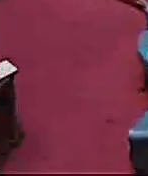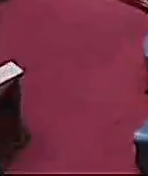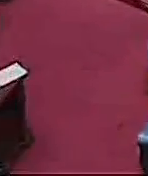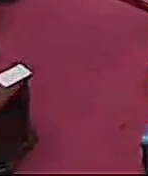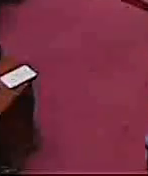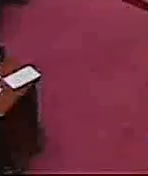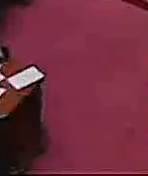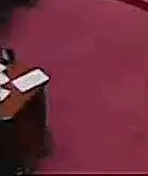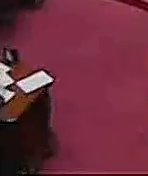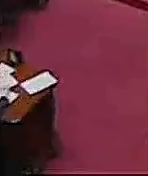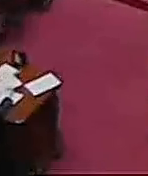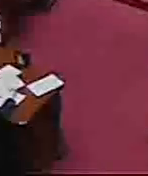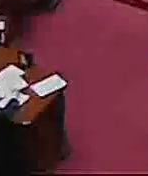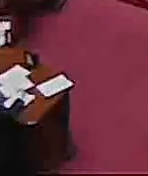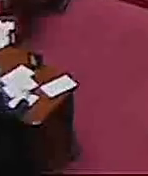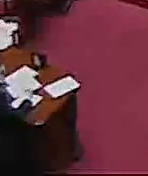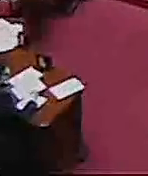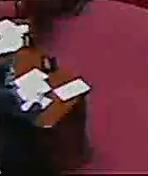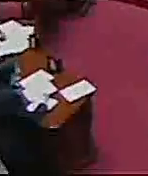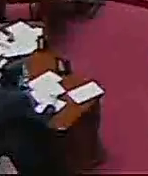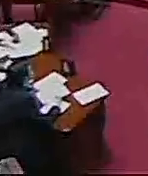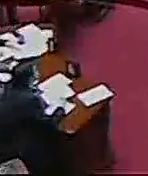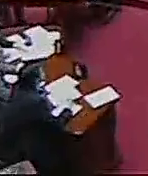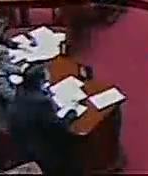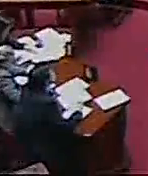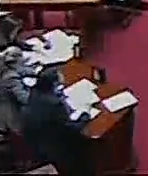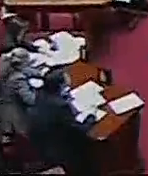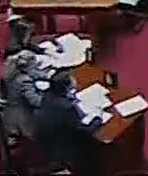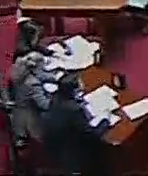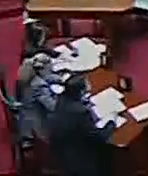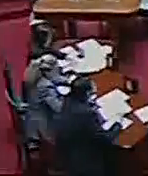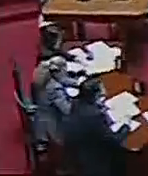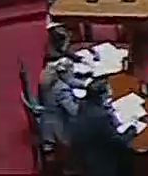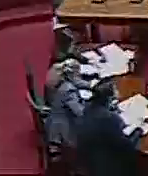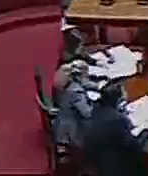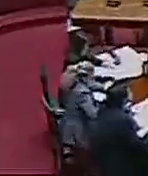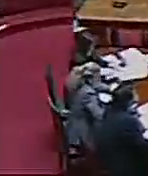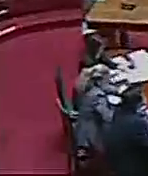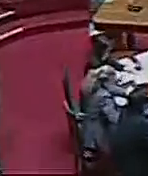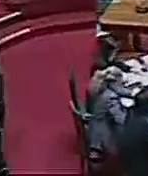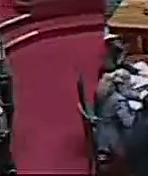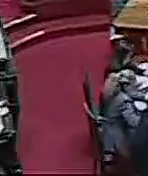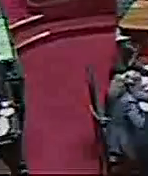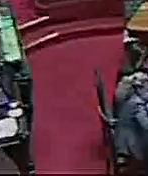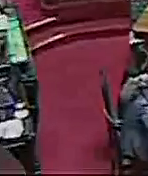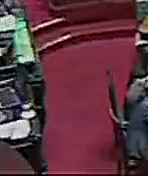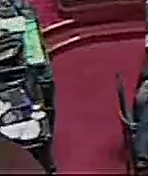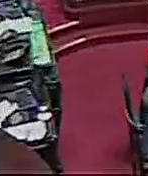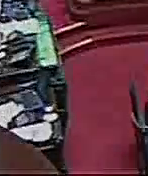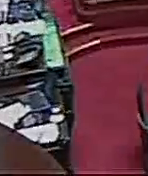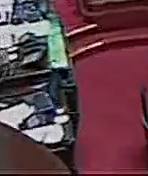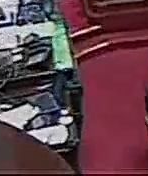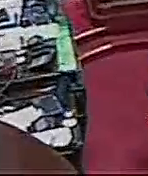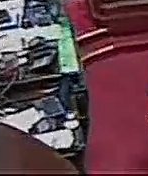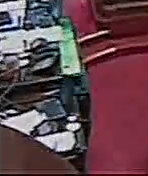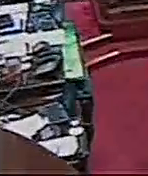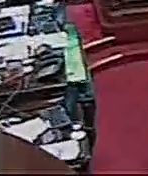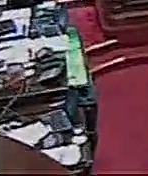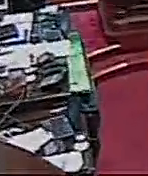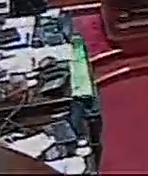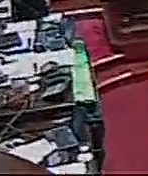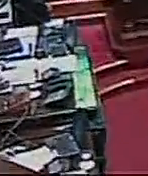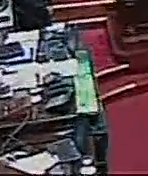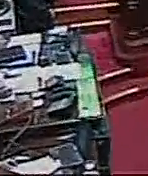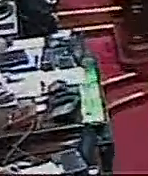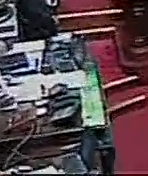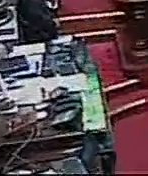llegando prácticamente a las 9:30 de interpelación y que en breves instantes estará terminando la